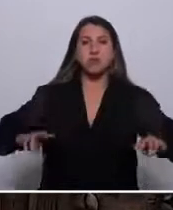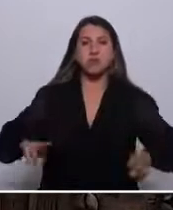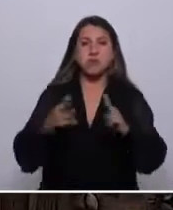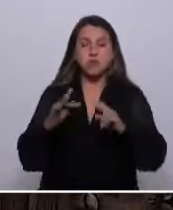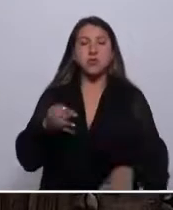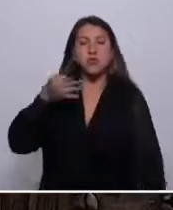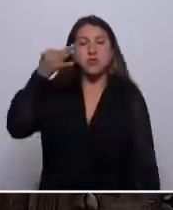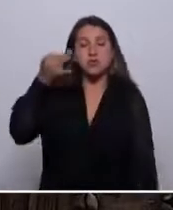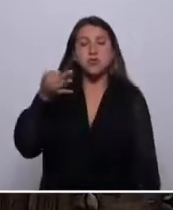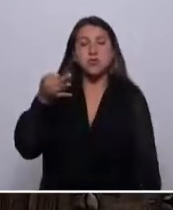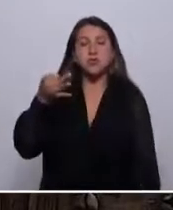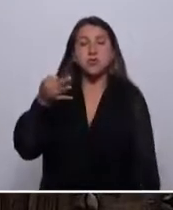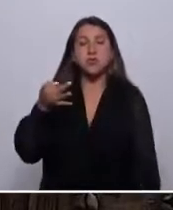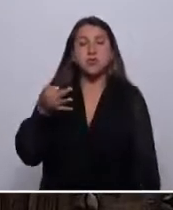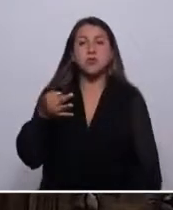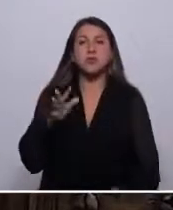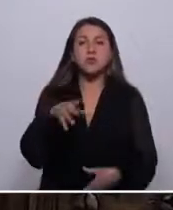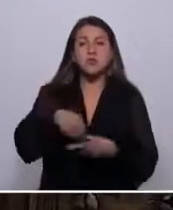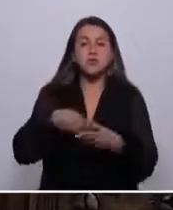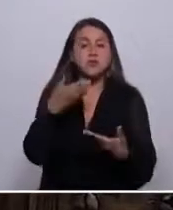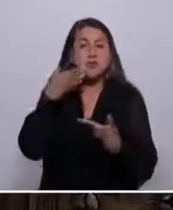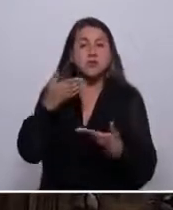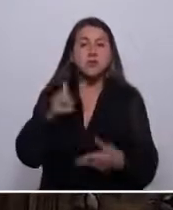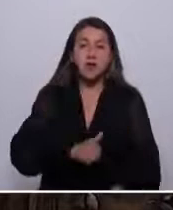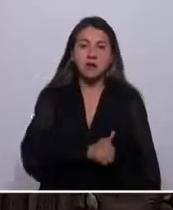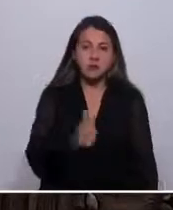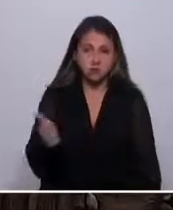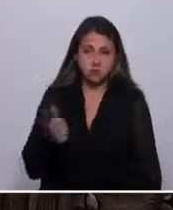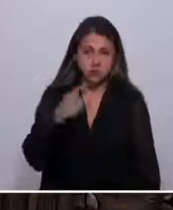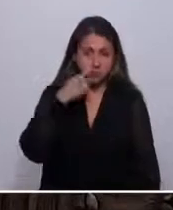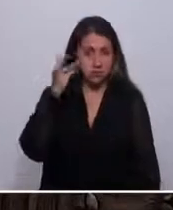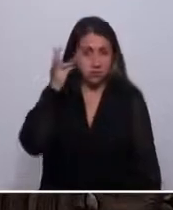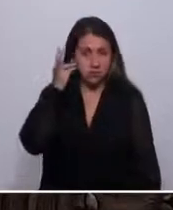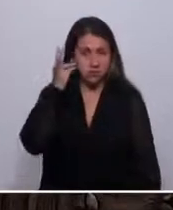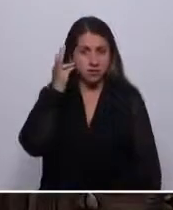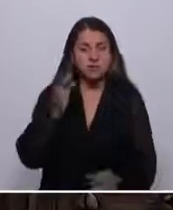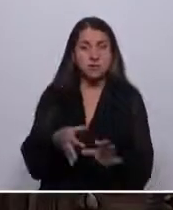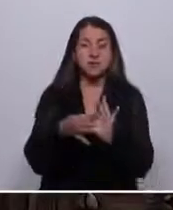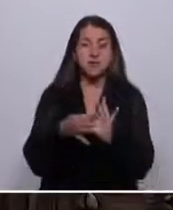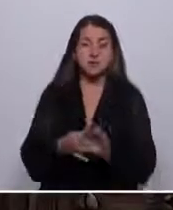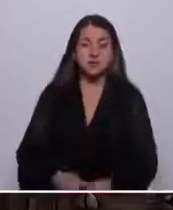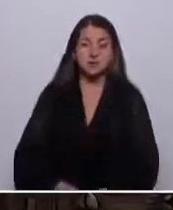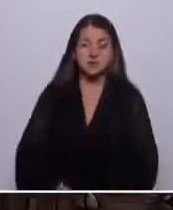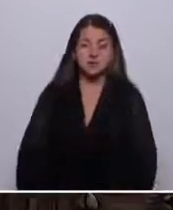un futuro próspero que nos incluya y beneficie a todas y todos. Gracias.